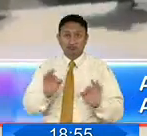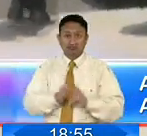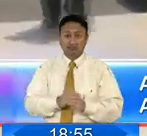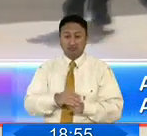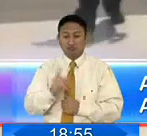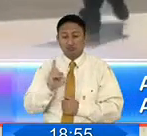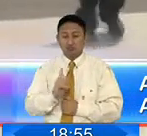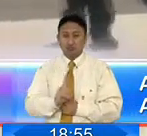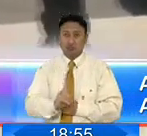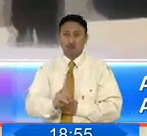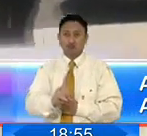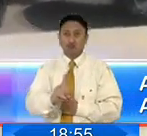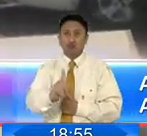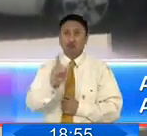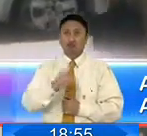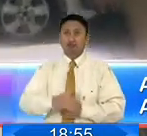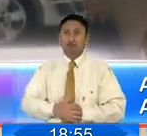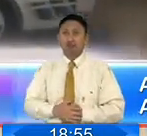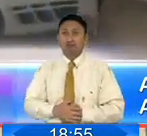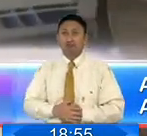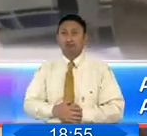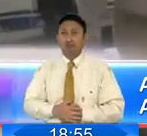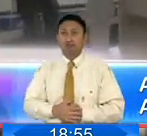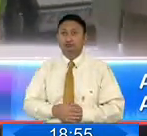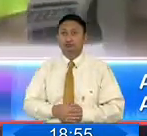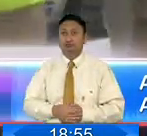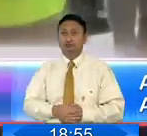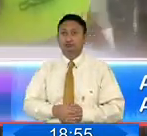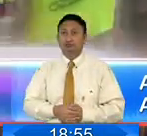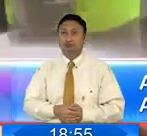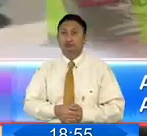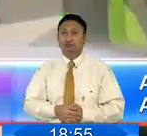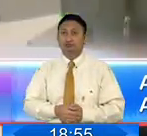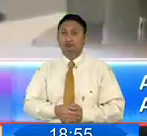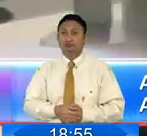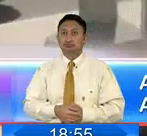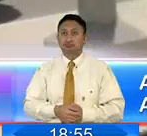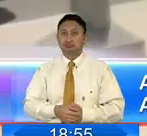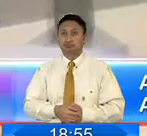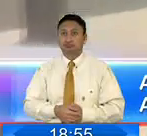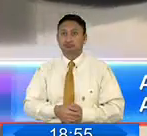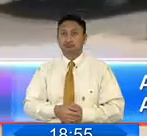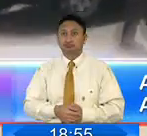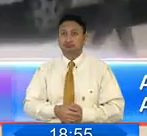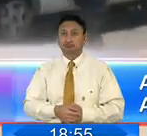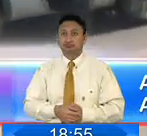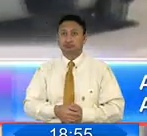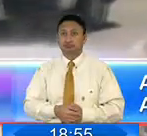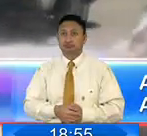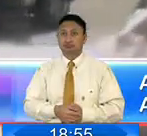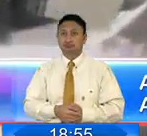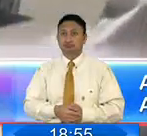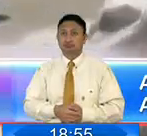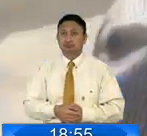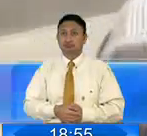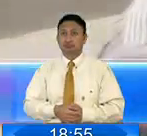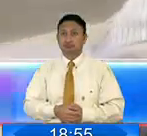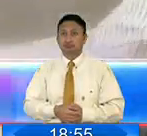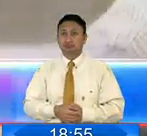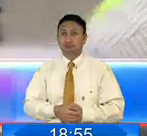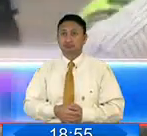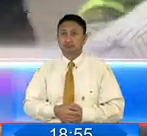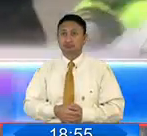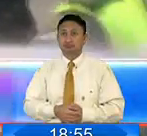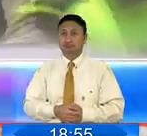ingresó hasta estas dependencias. Soy un perseguido político, no he robado un centavo, no he cogido dinero de nadie, solo